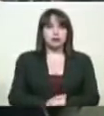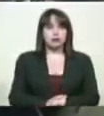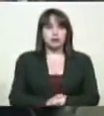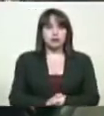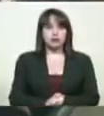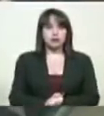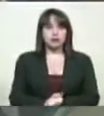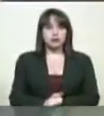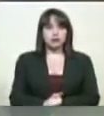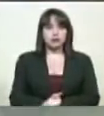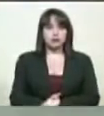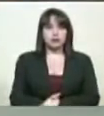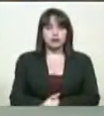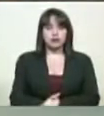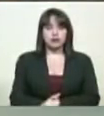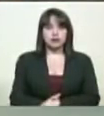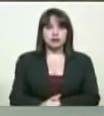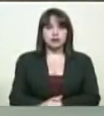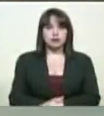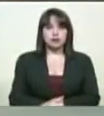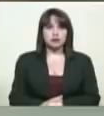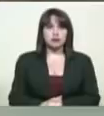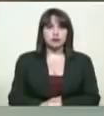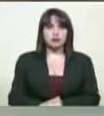pónganlo en su prioridad